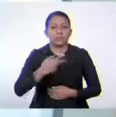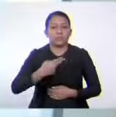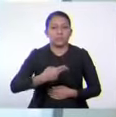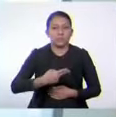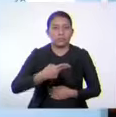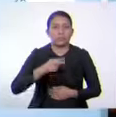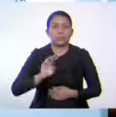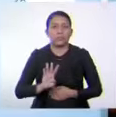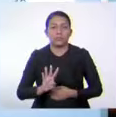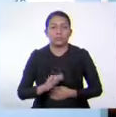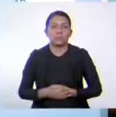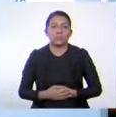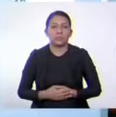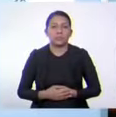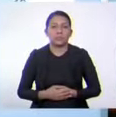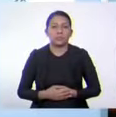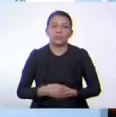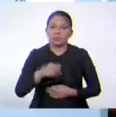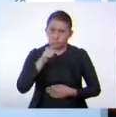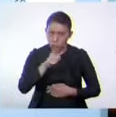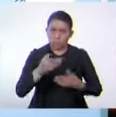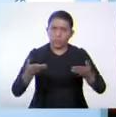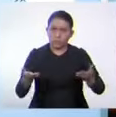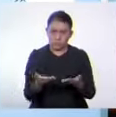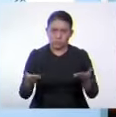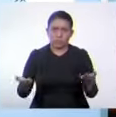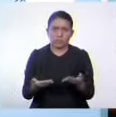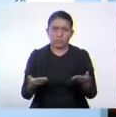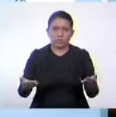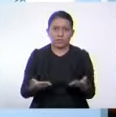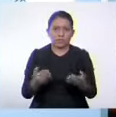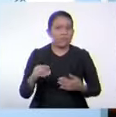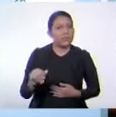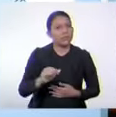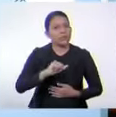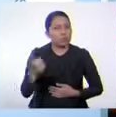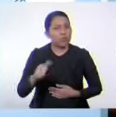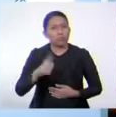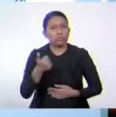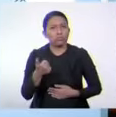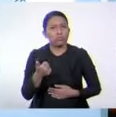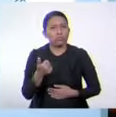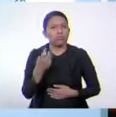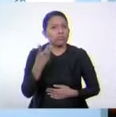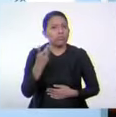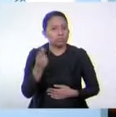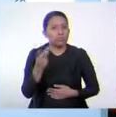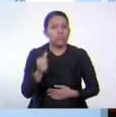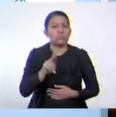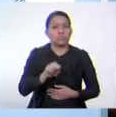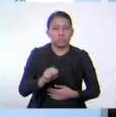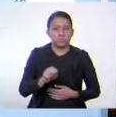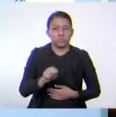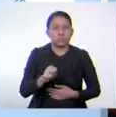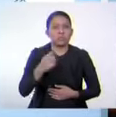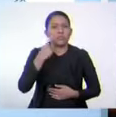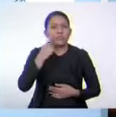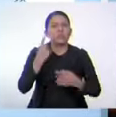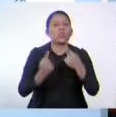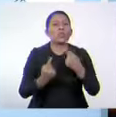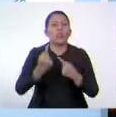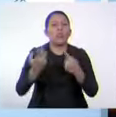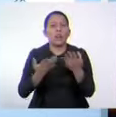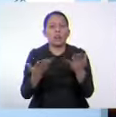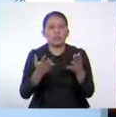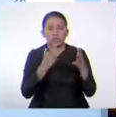C3H4. Hazlo tú con otros valores de N para ver qué estructuras puedes